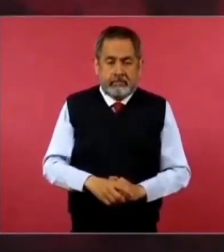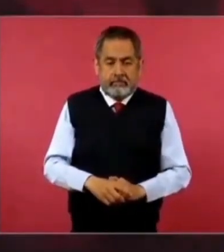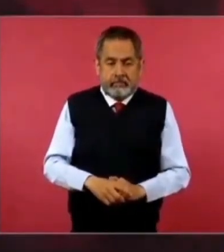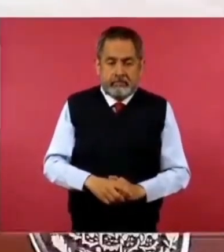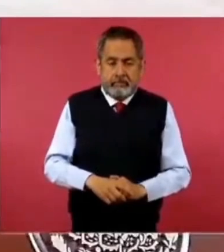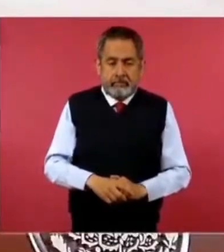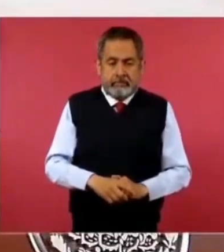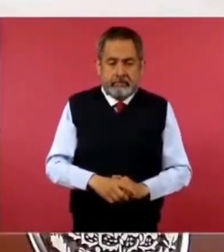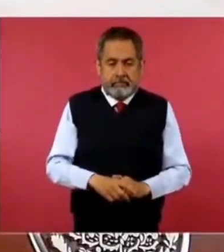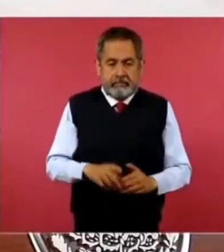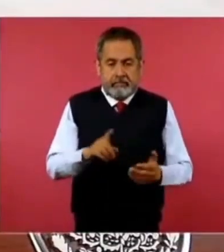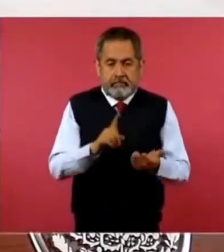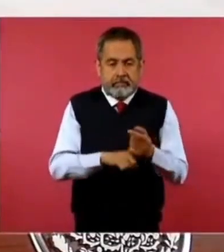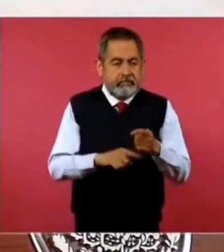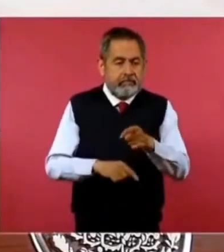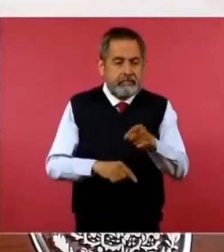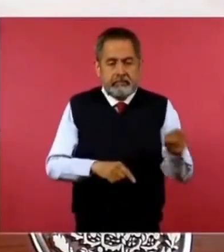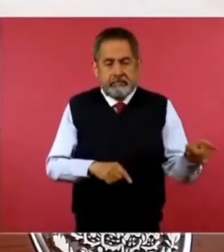ensalivada,